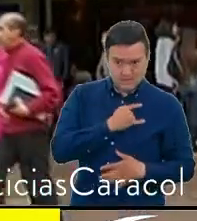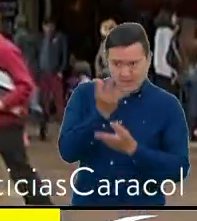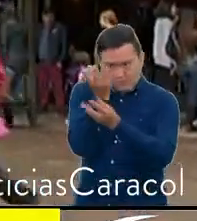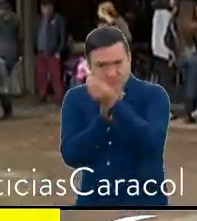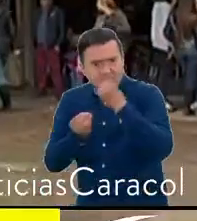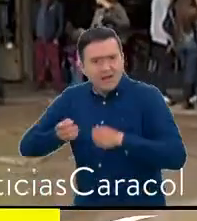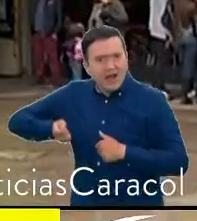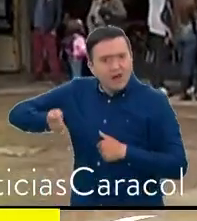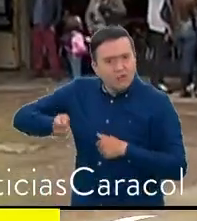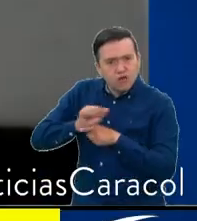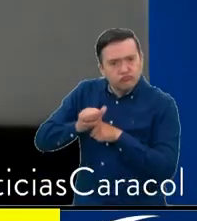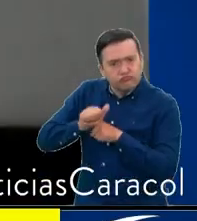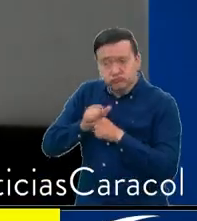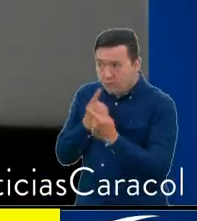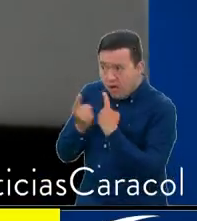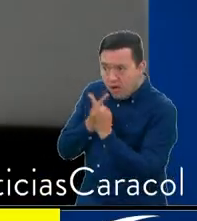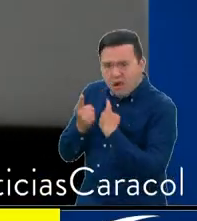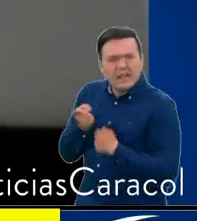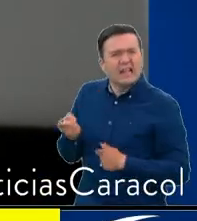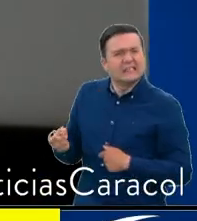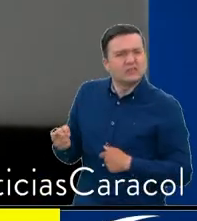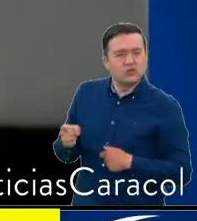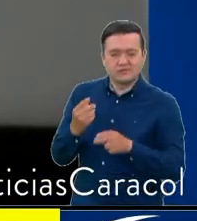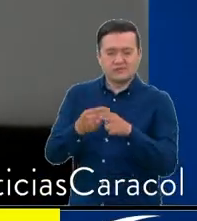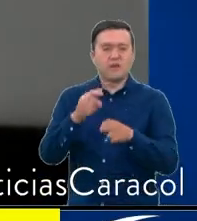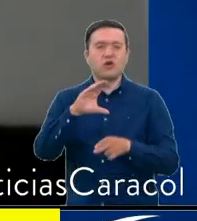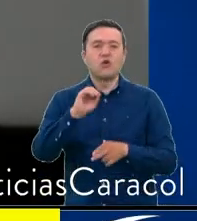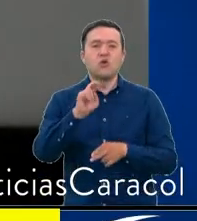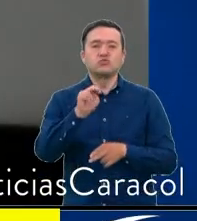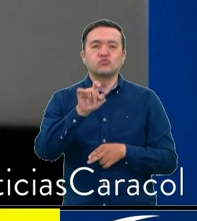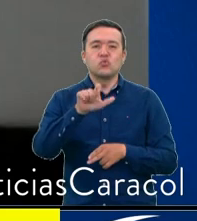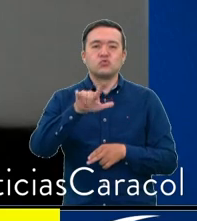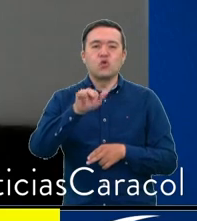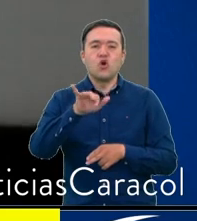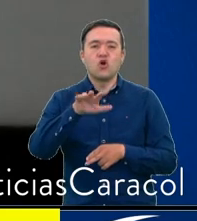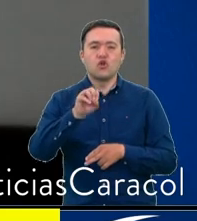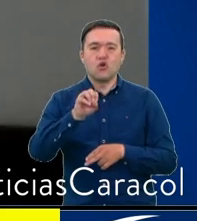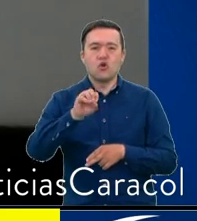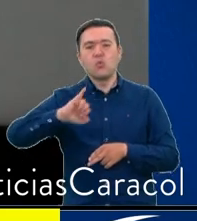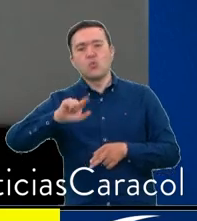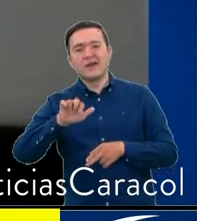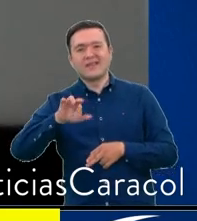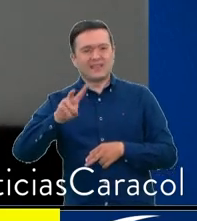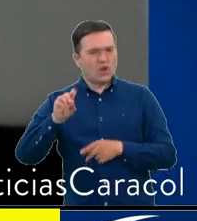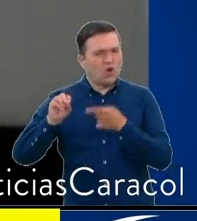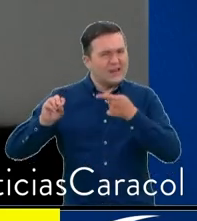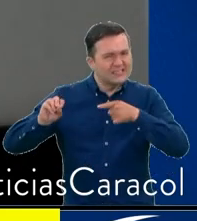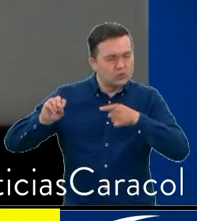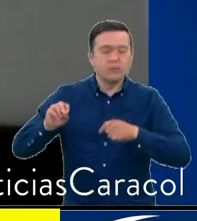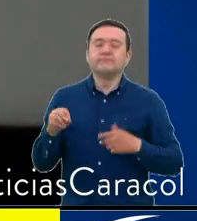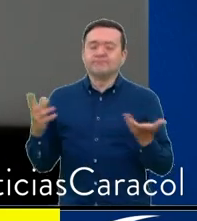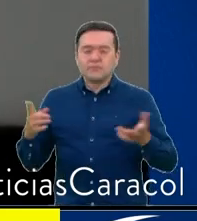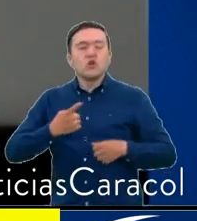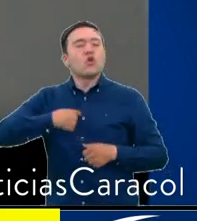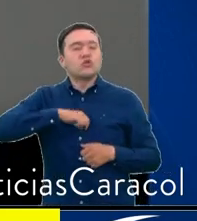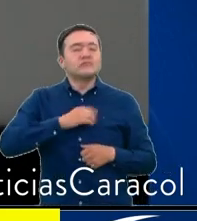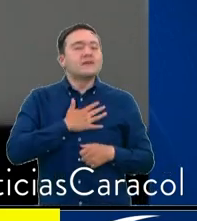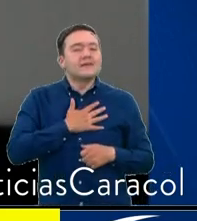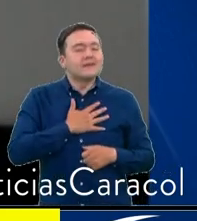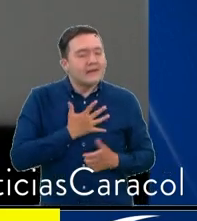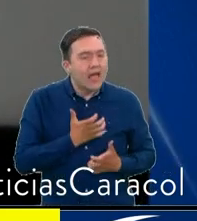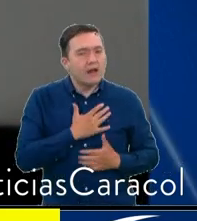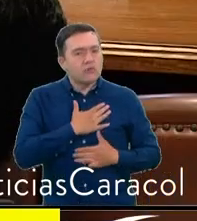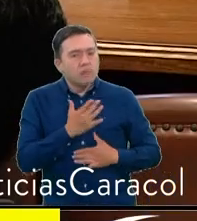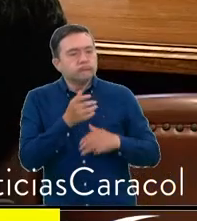consultorios jurídicos universitarios? Desde los consultorios jurídicos pretendemos, por supuesto, tutelar